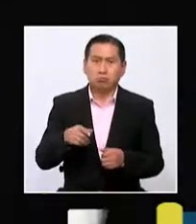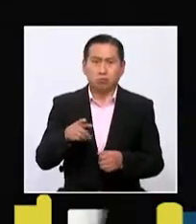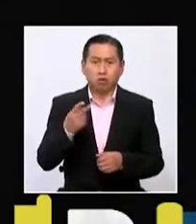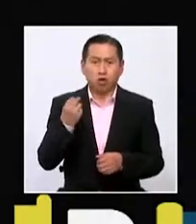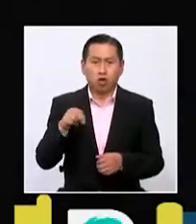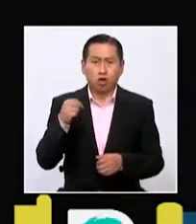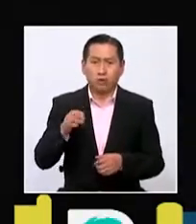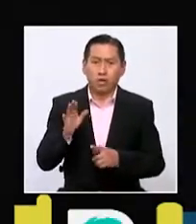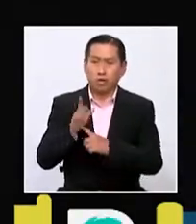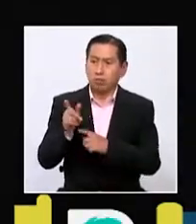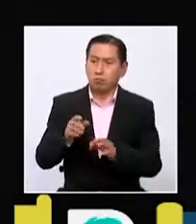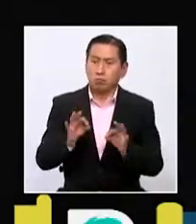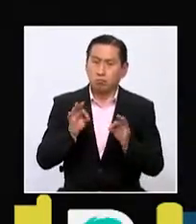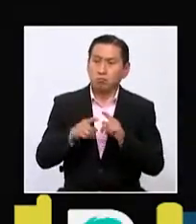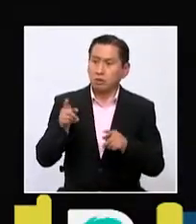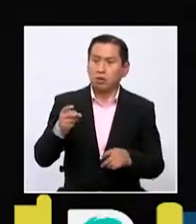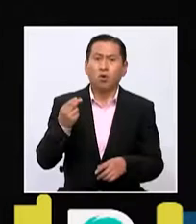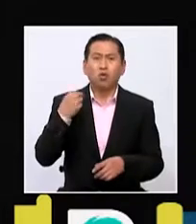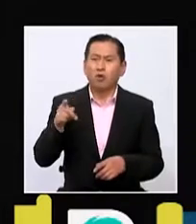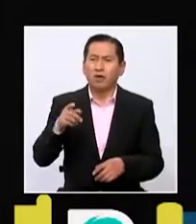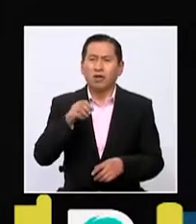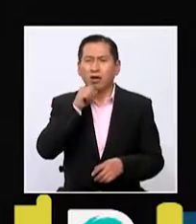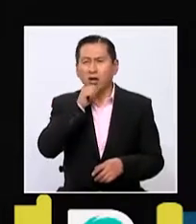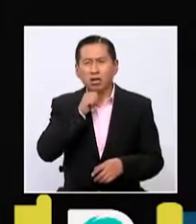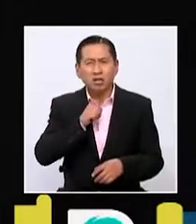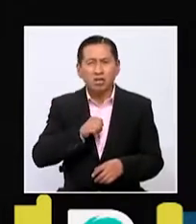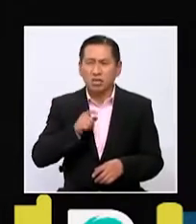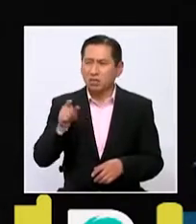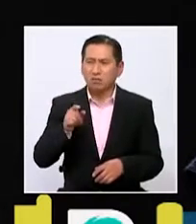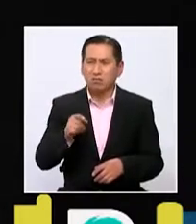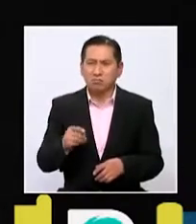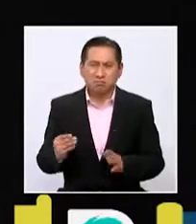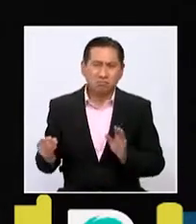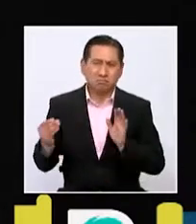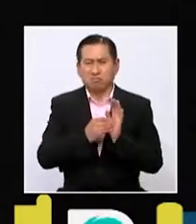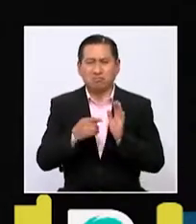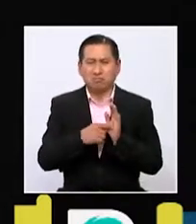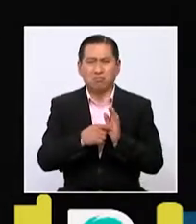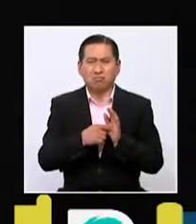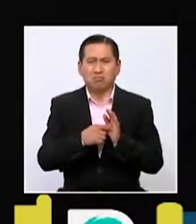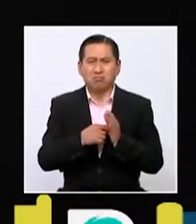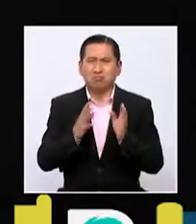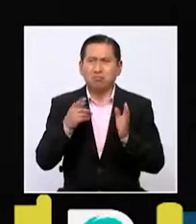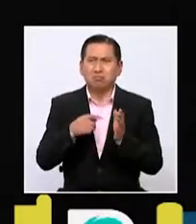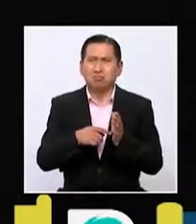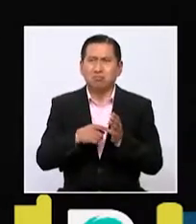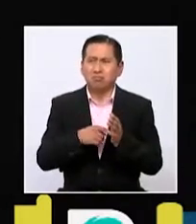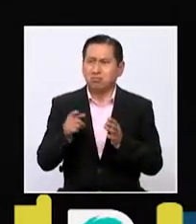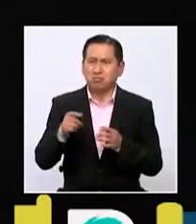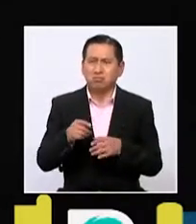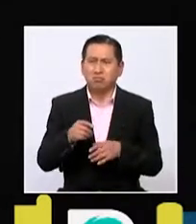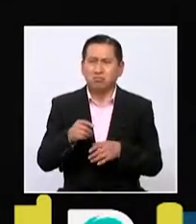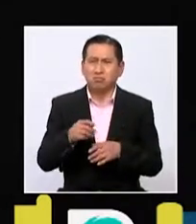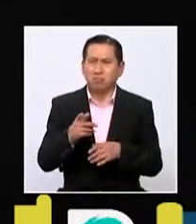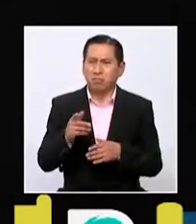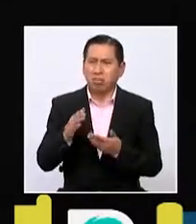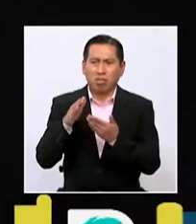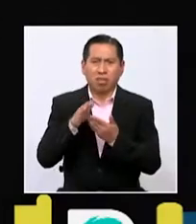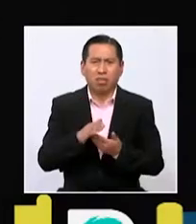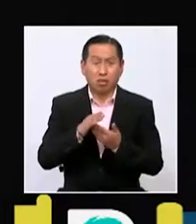telenovela, era un género antiguo, enquistado y si se quiere casi denigrante,